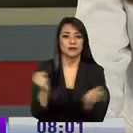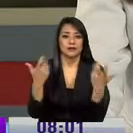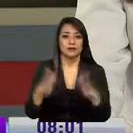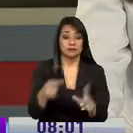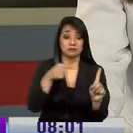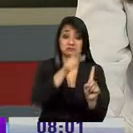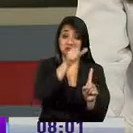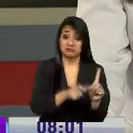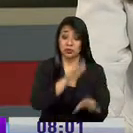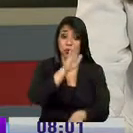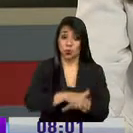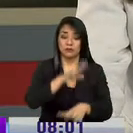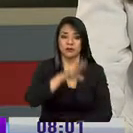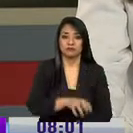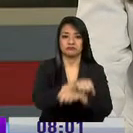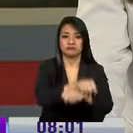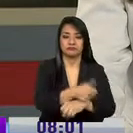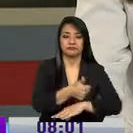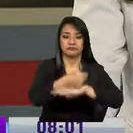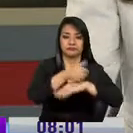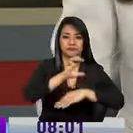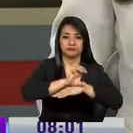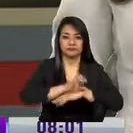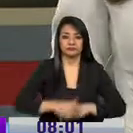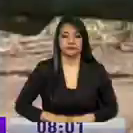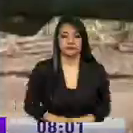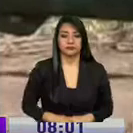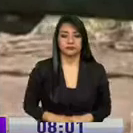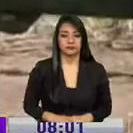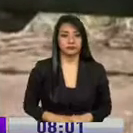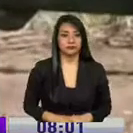agresor fue puesto a órdenes de las autoridades ecuatorianas.